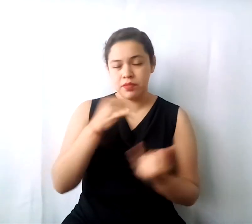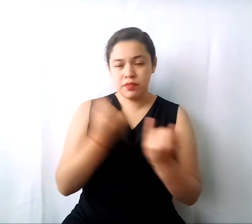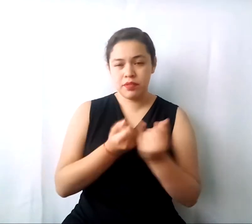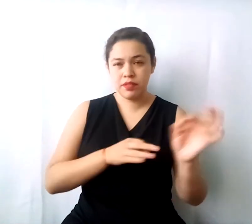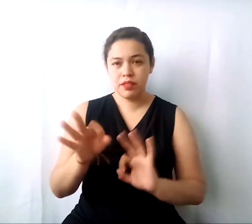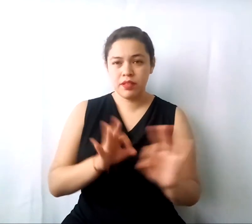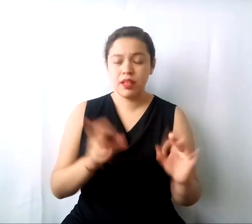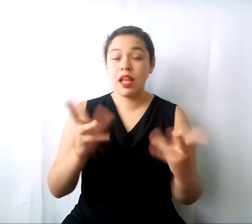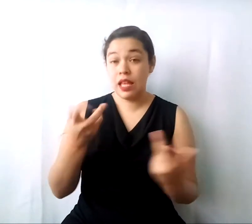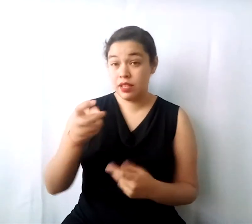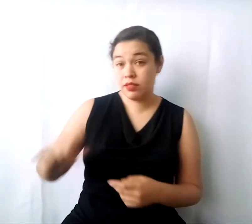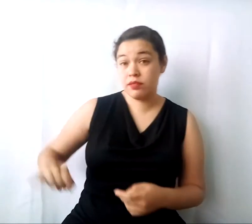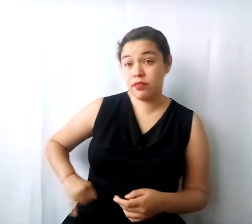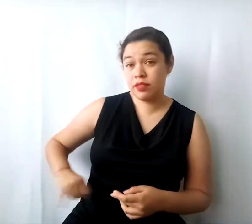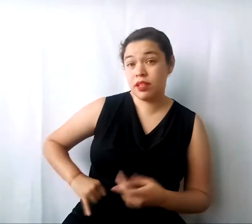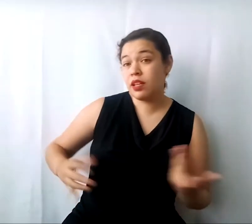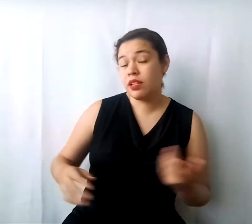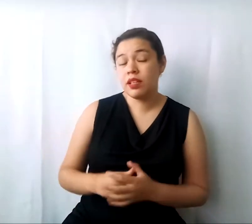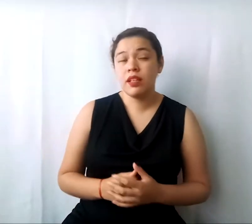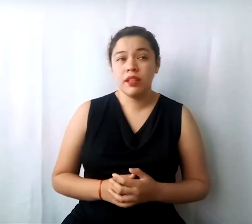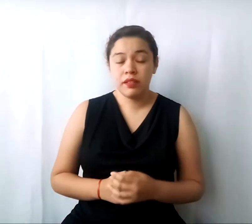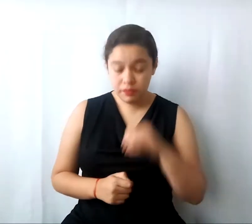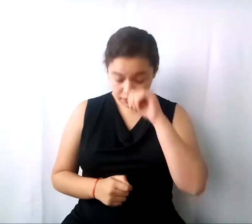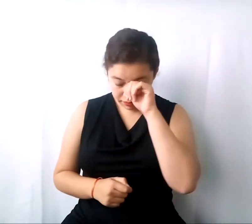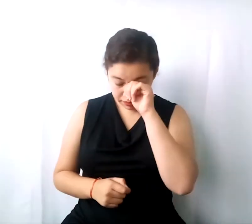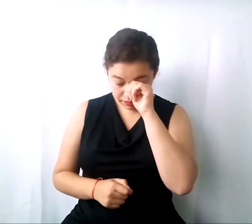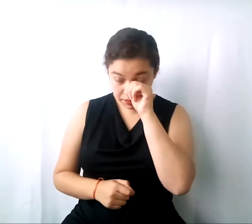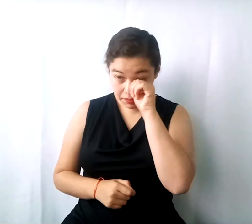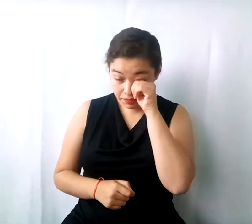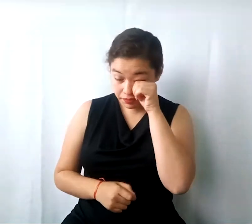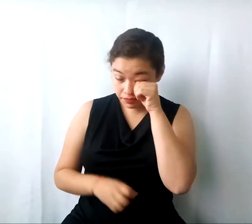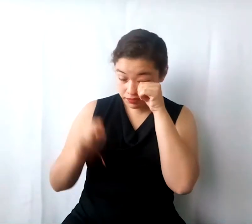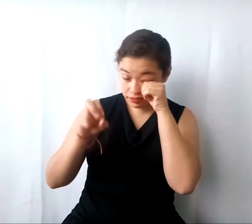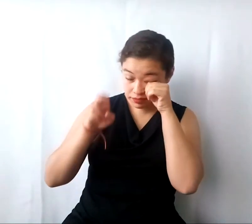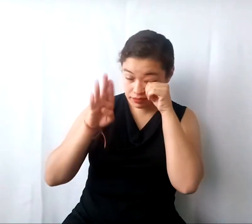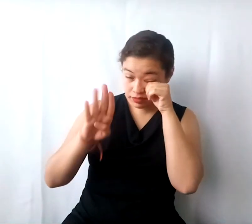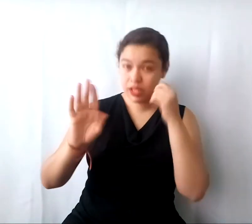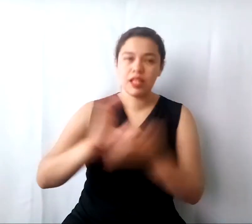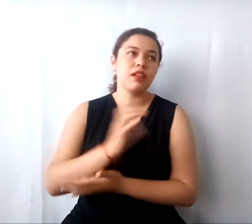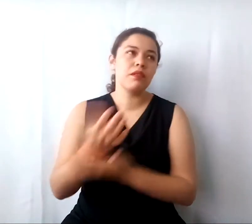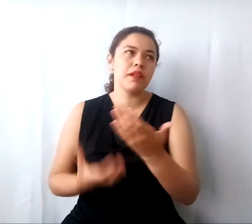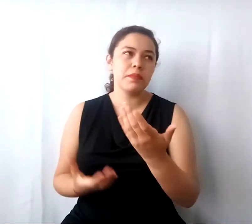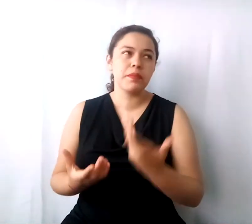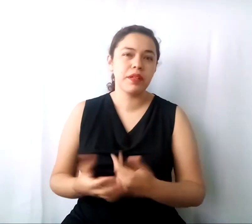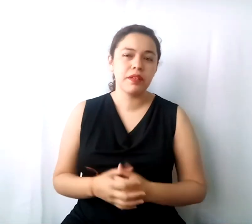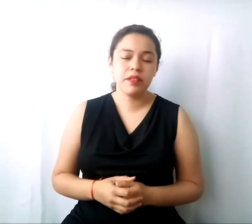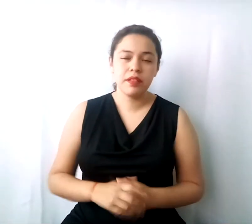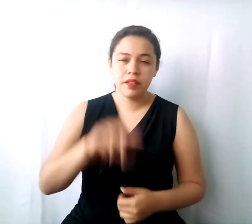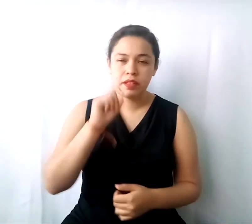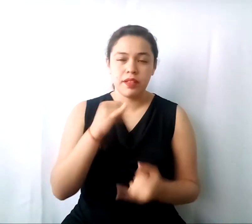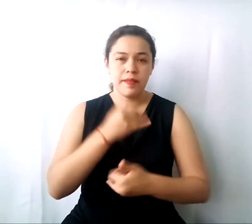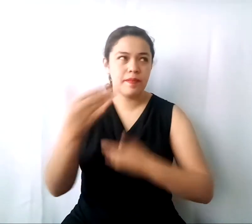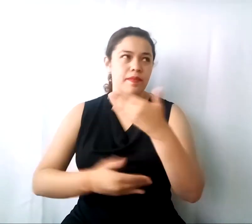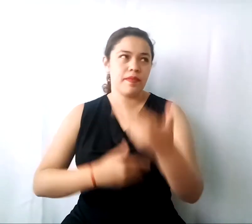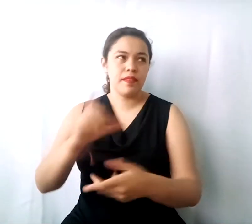es interesante porque lo que se entiende por subcontratación y por servicios